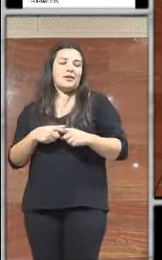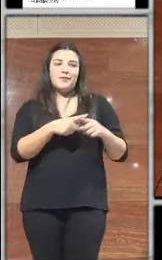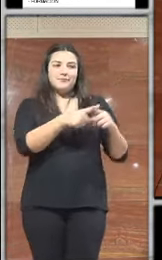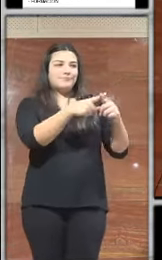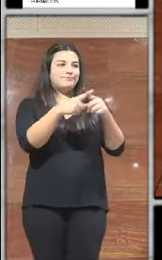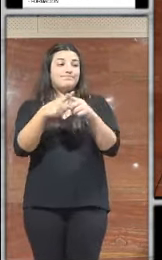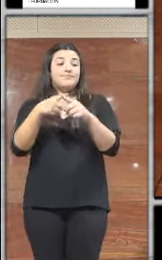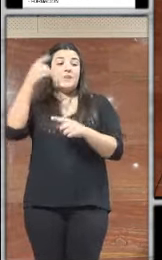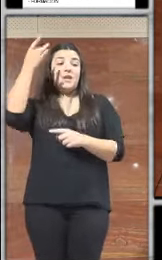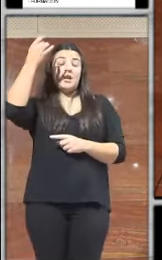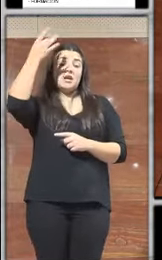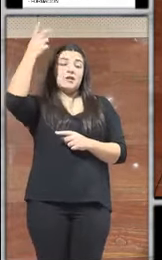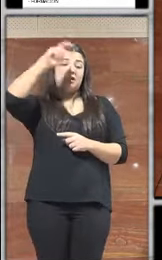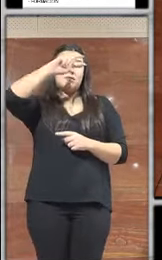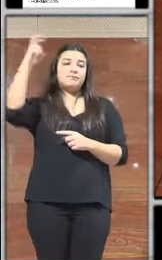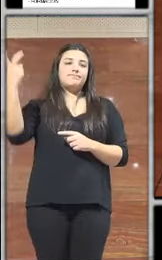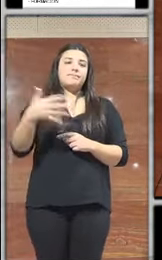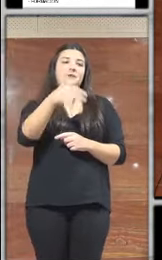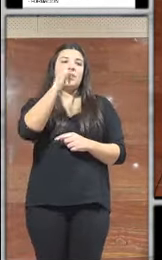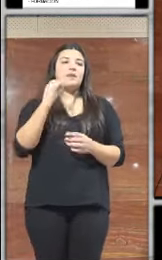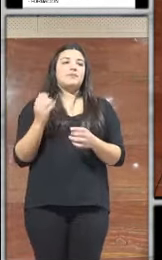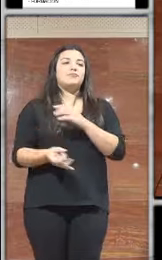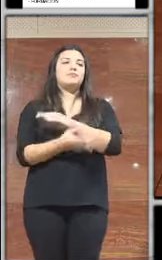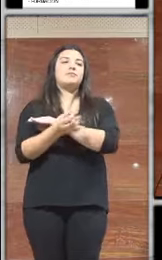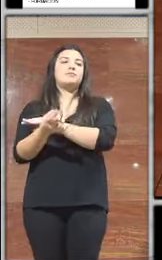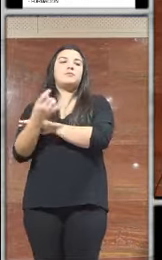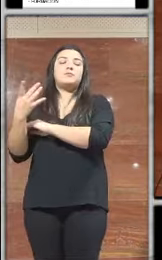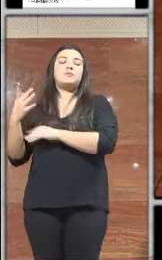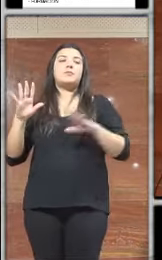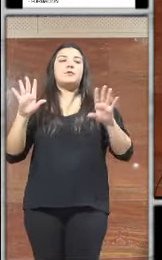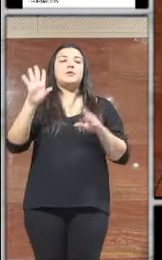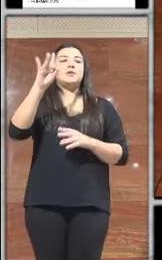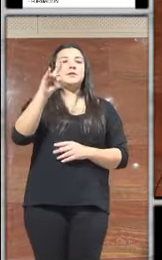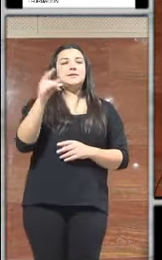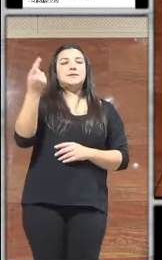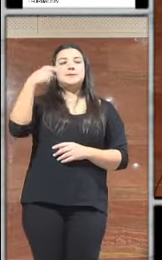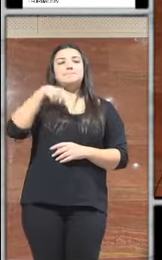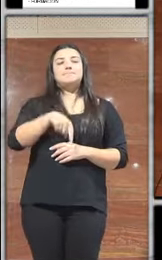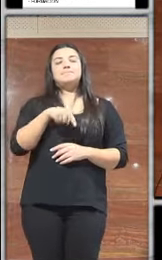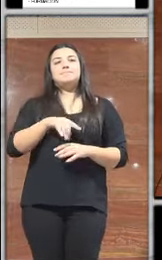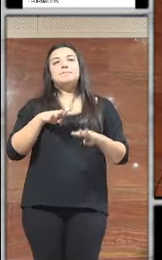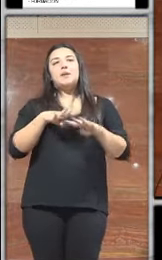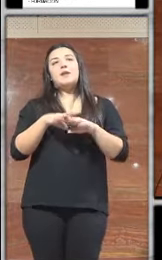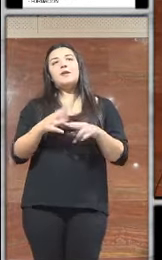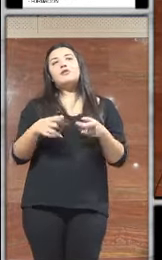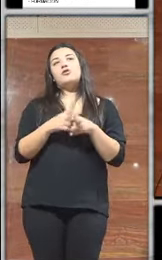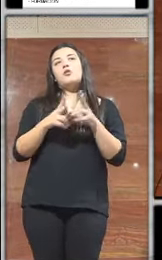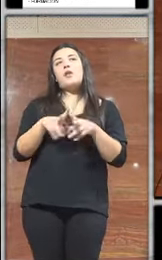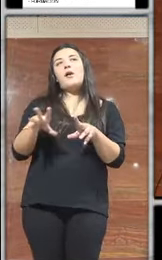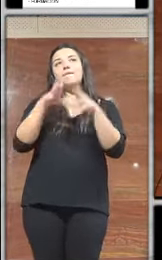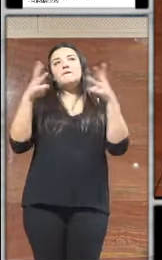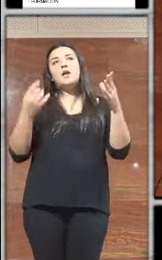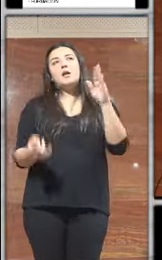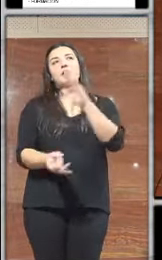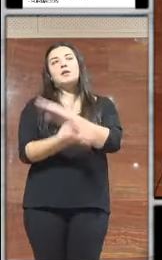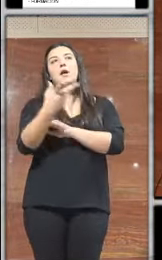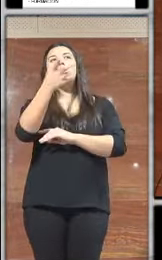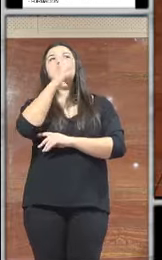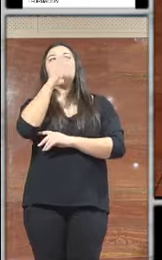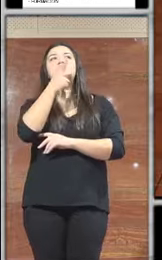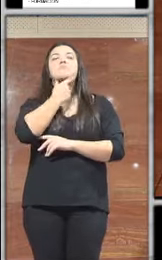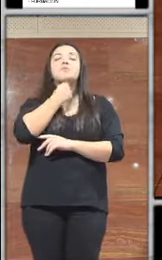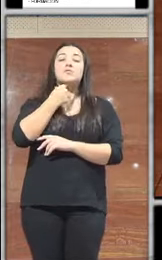Hay muchas ideas, pero bueno, las he intentado sintetizar mucho. Oye, que sí, que hagamos una especie de red social más simplificada, que hagamos tal, que… Bueno, pues